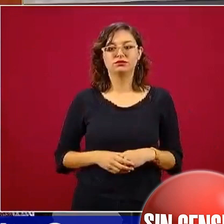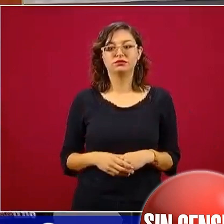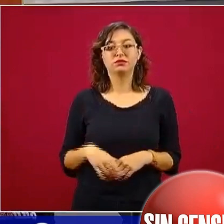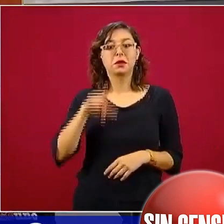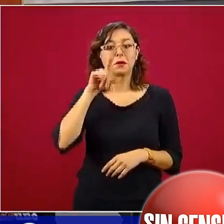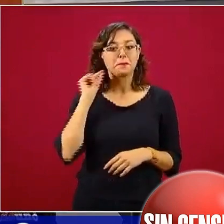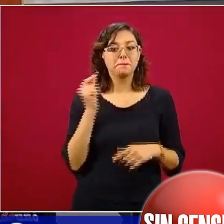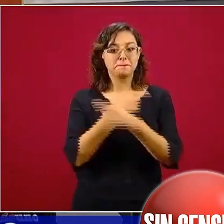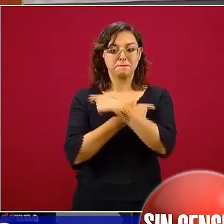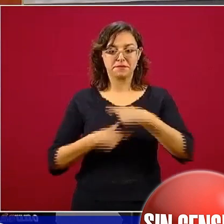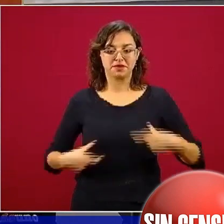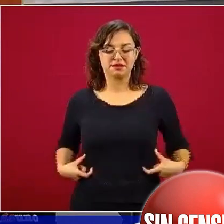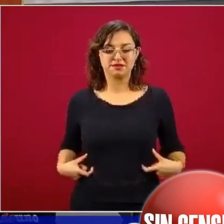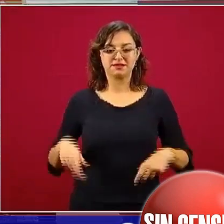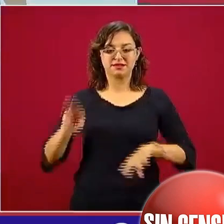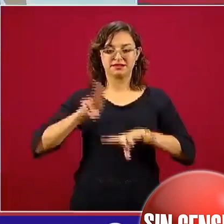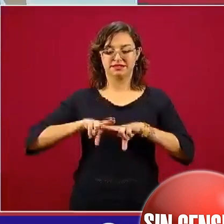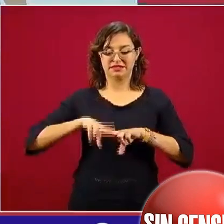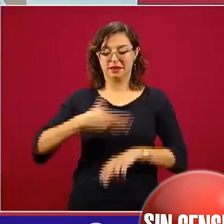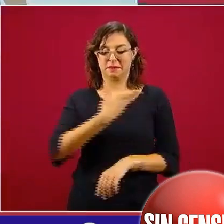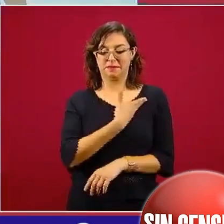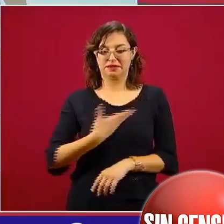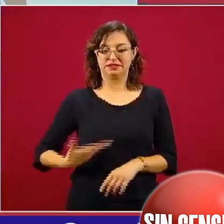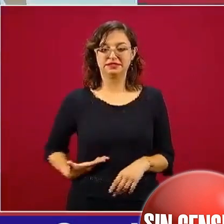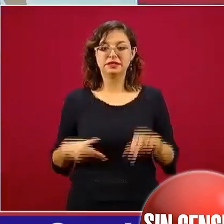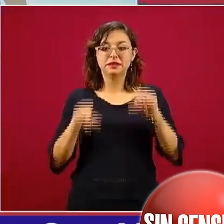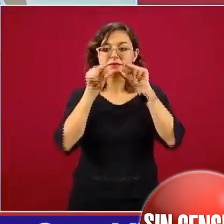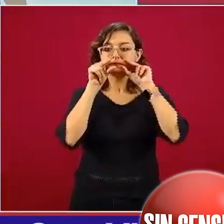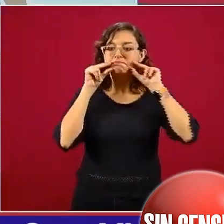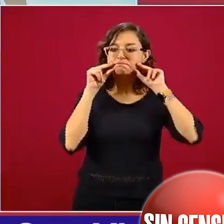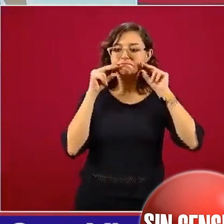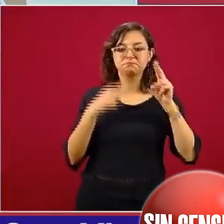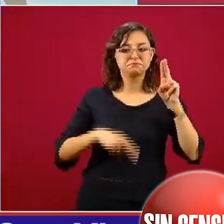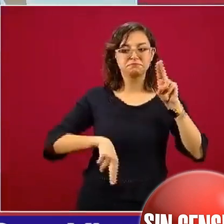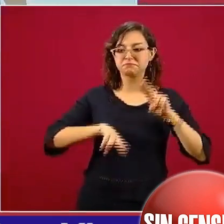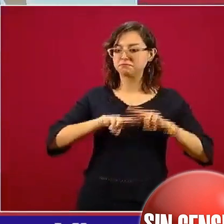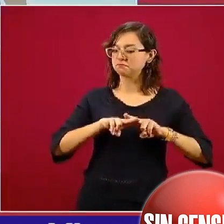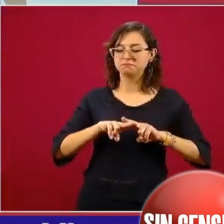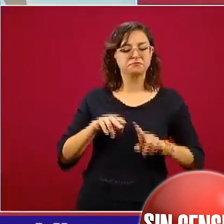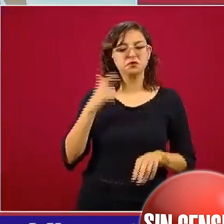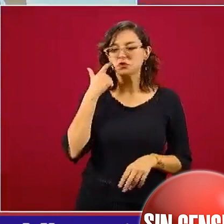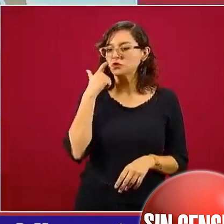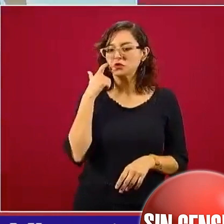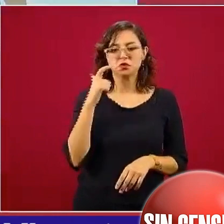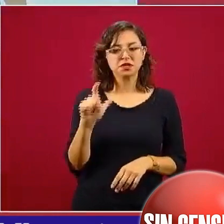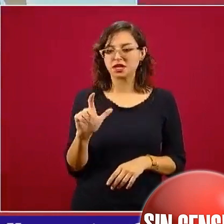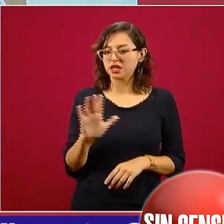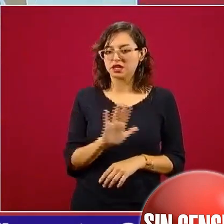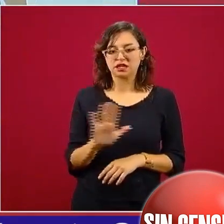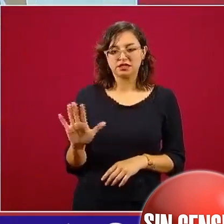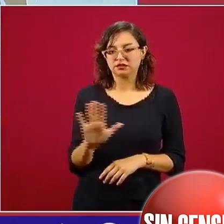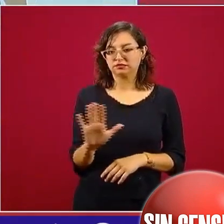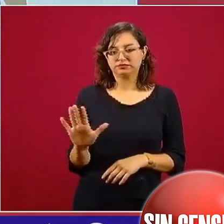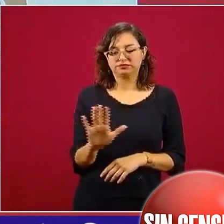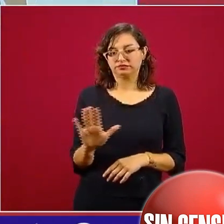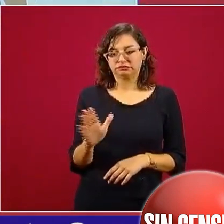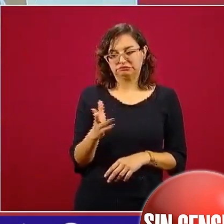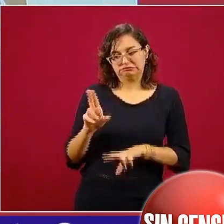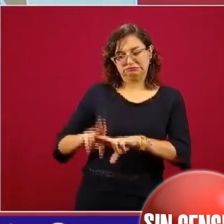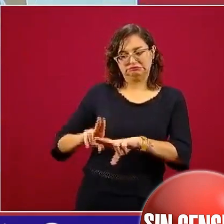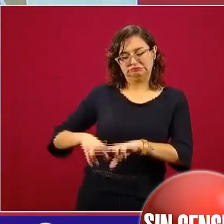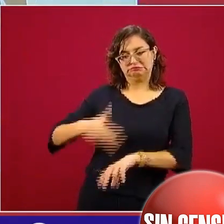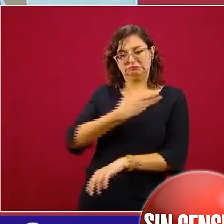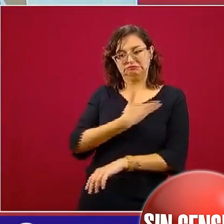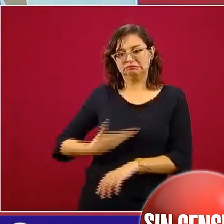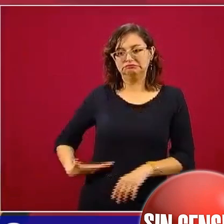silla presidencial. Zapata no se quiso sentar en la silla presidencial porque